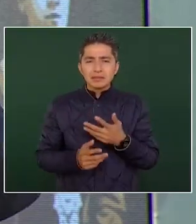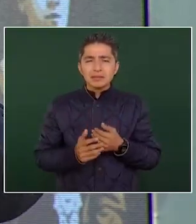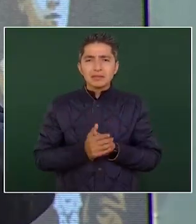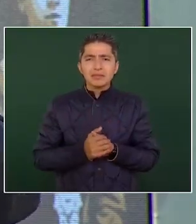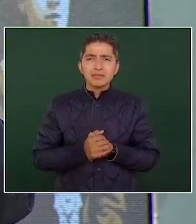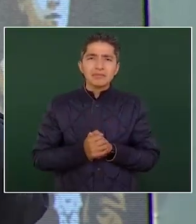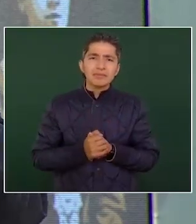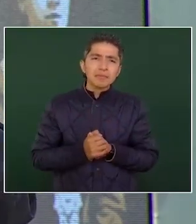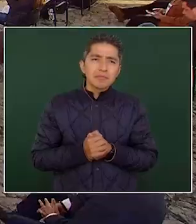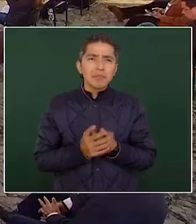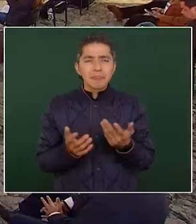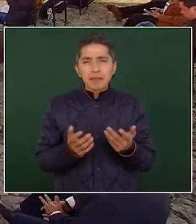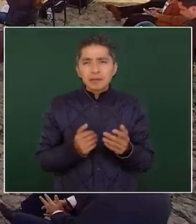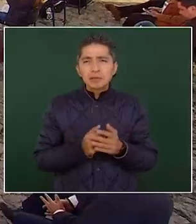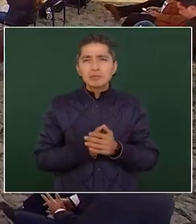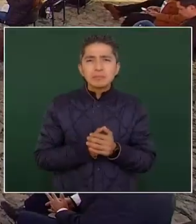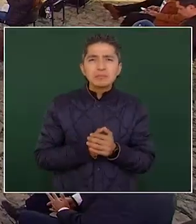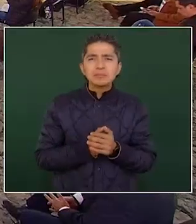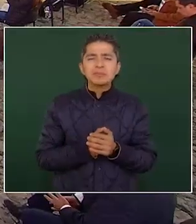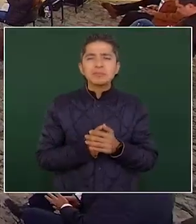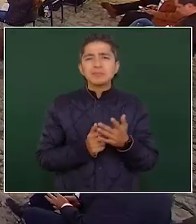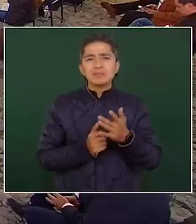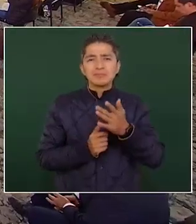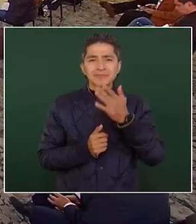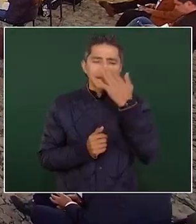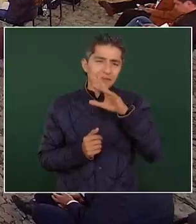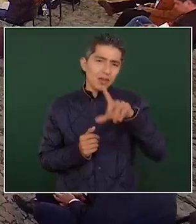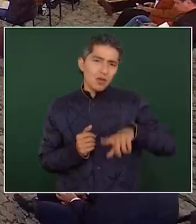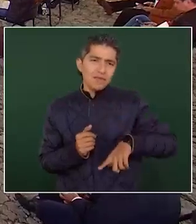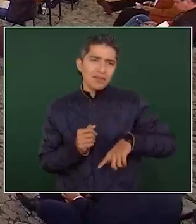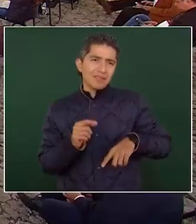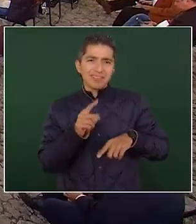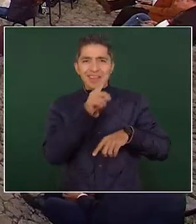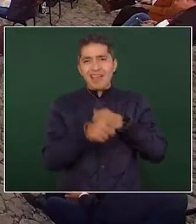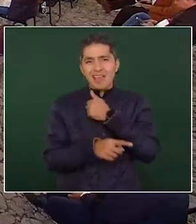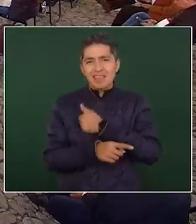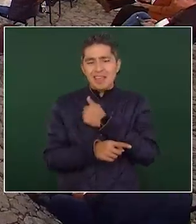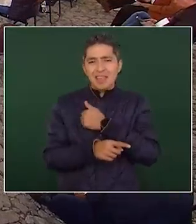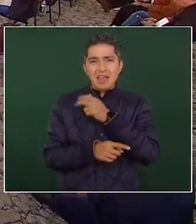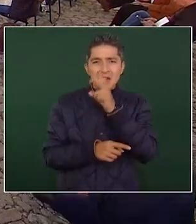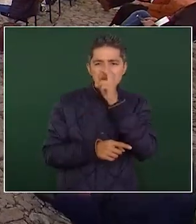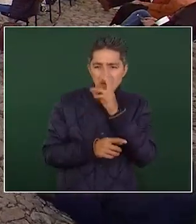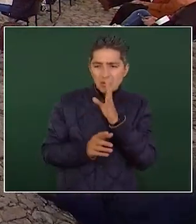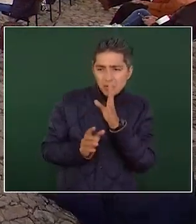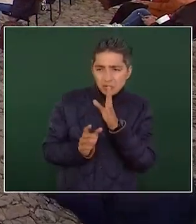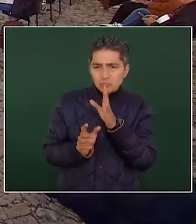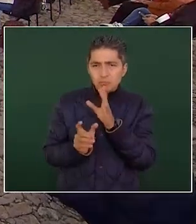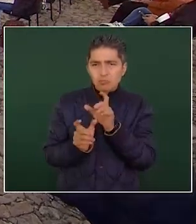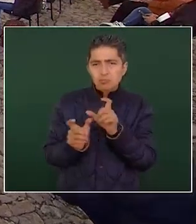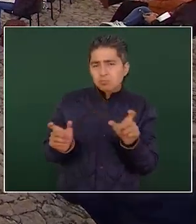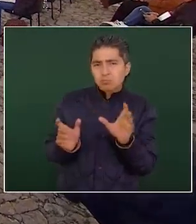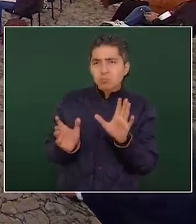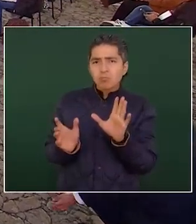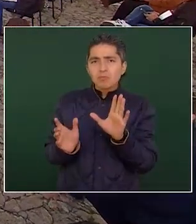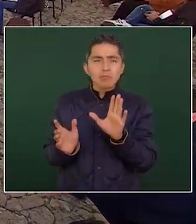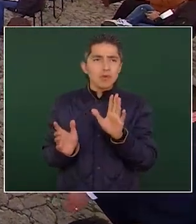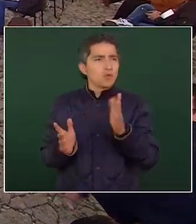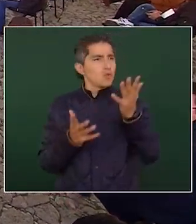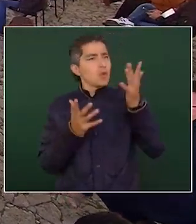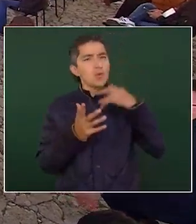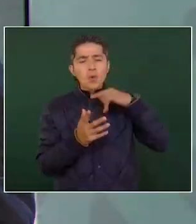desde luego fue una medida que tomó el gobierno de Canadá de manera unilateral, nosotros